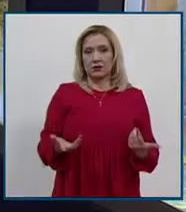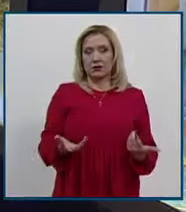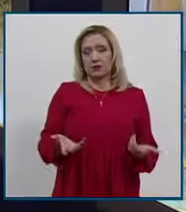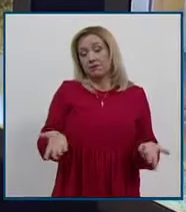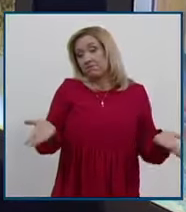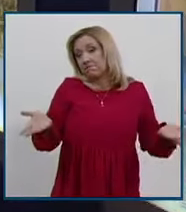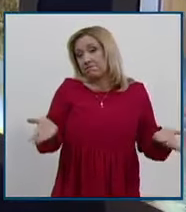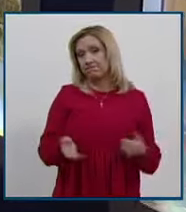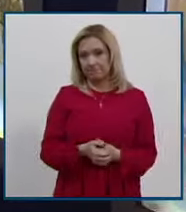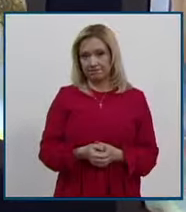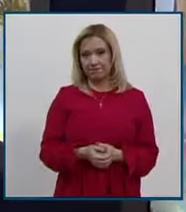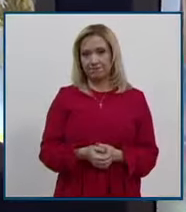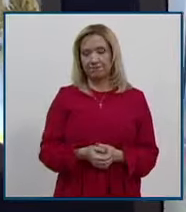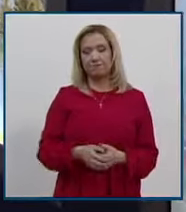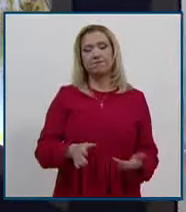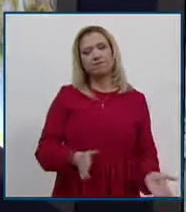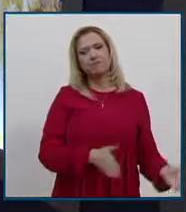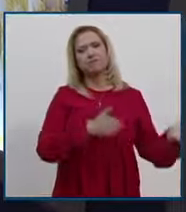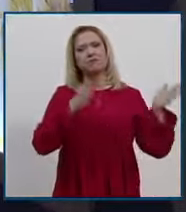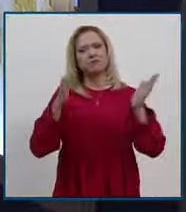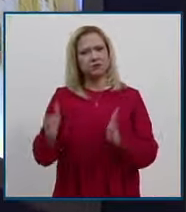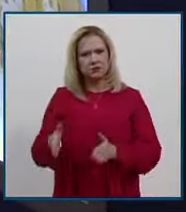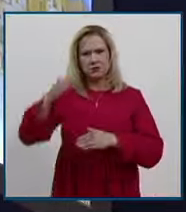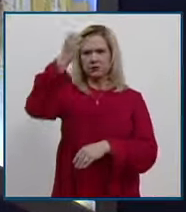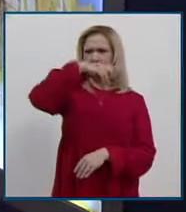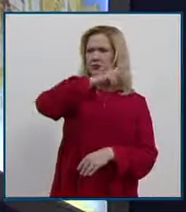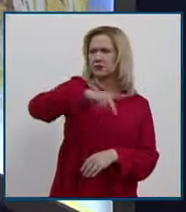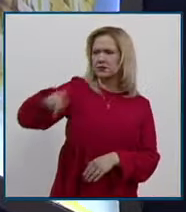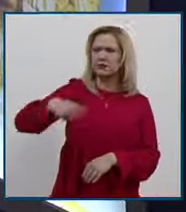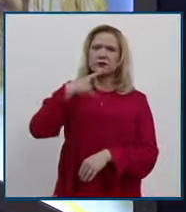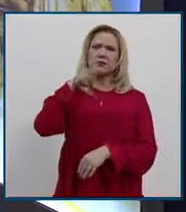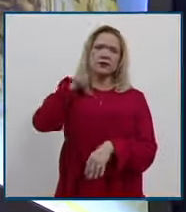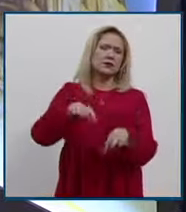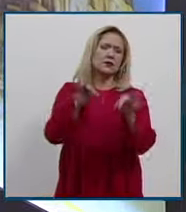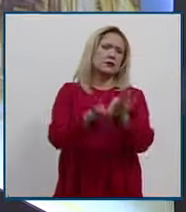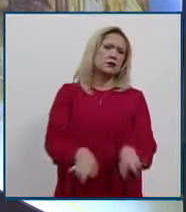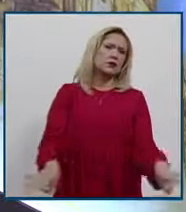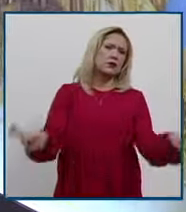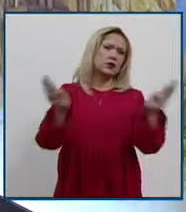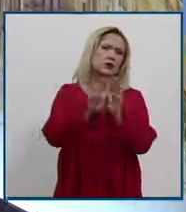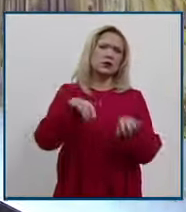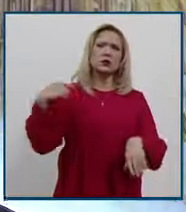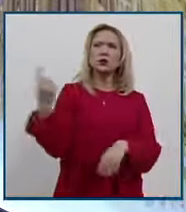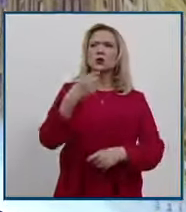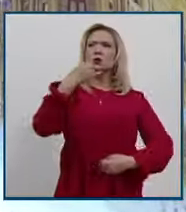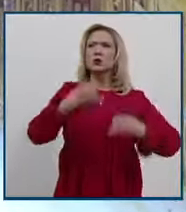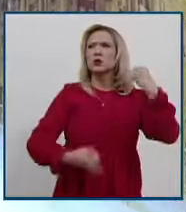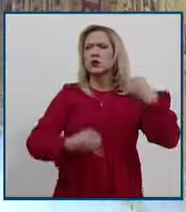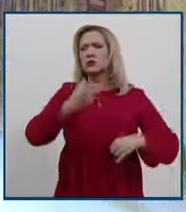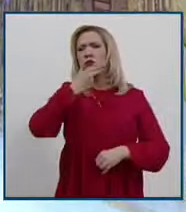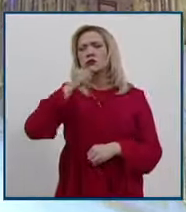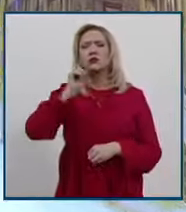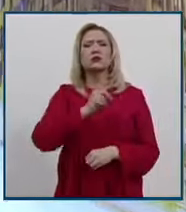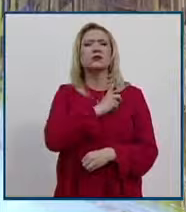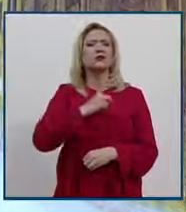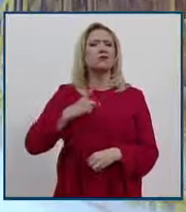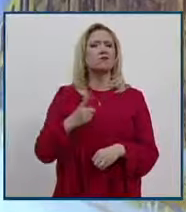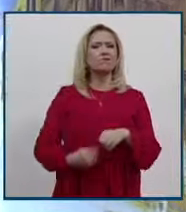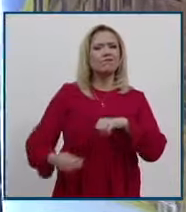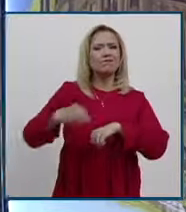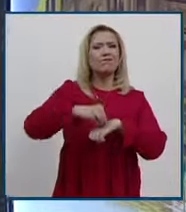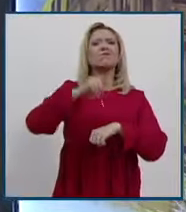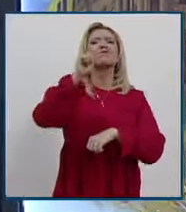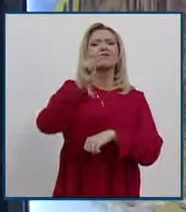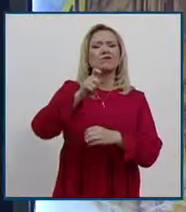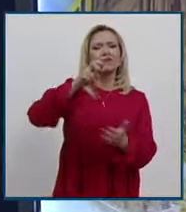Humanos y en otros temas especialistas abordaron la importancia que las y los juzgadores apliquen una justicia adaptada